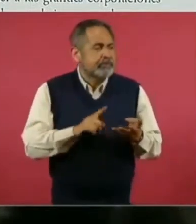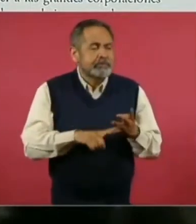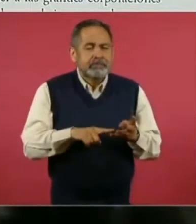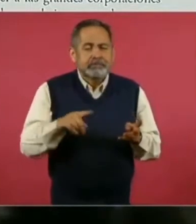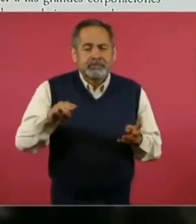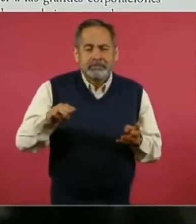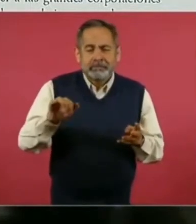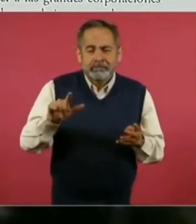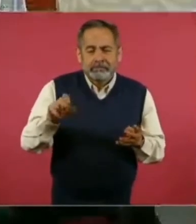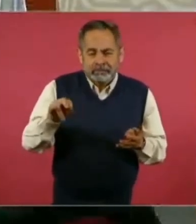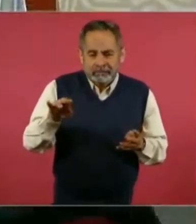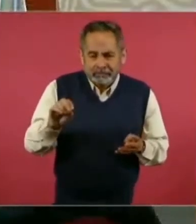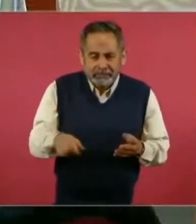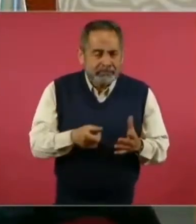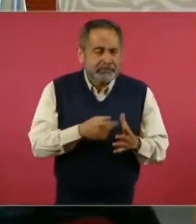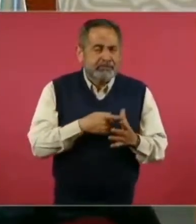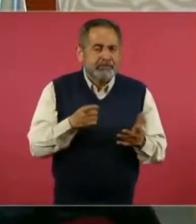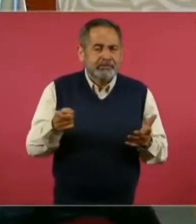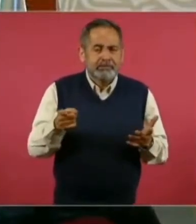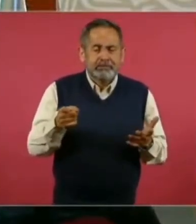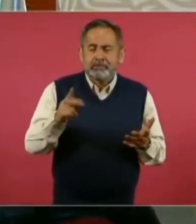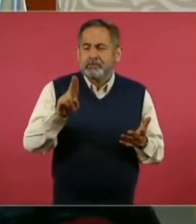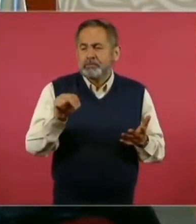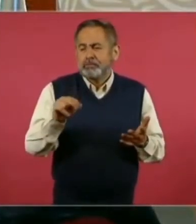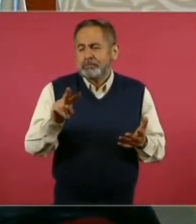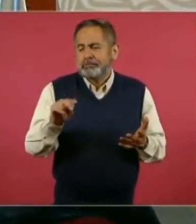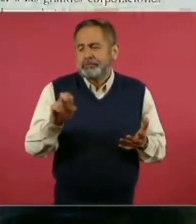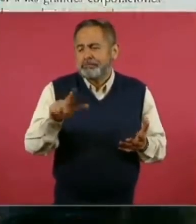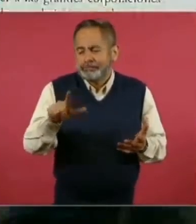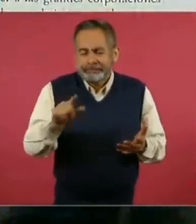o Milenio, o Universal.